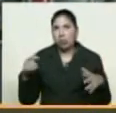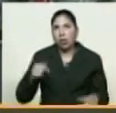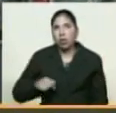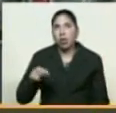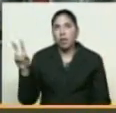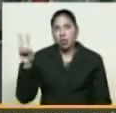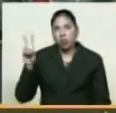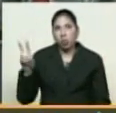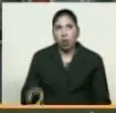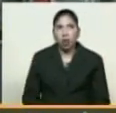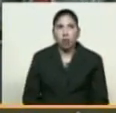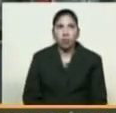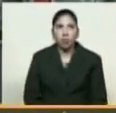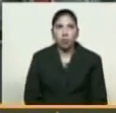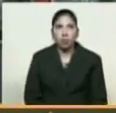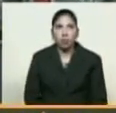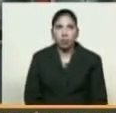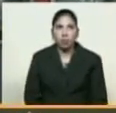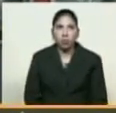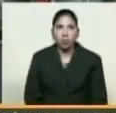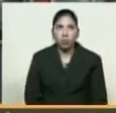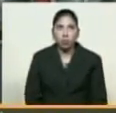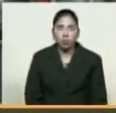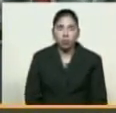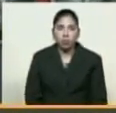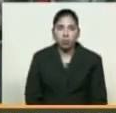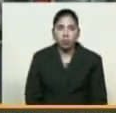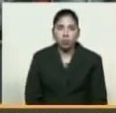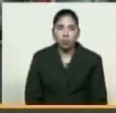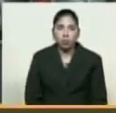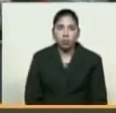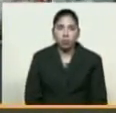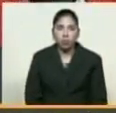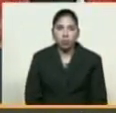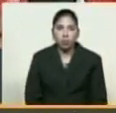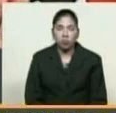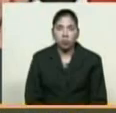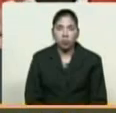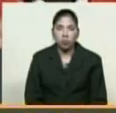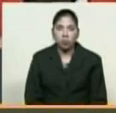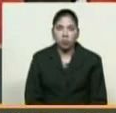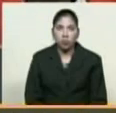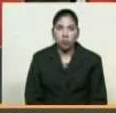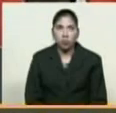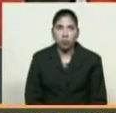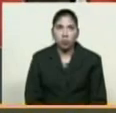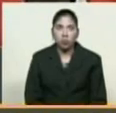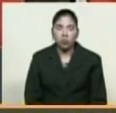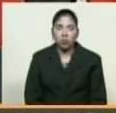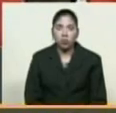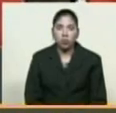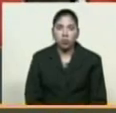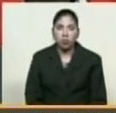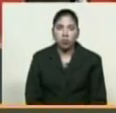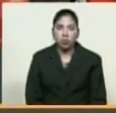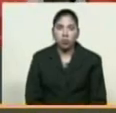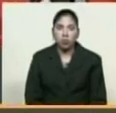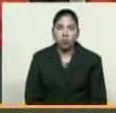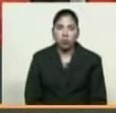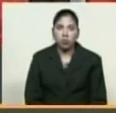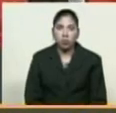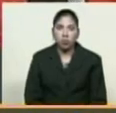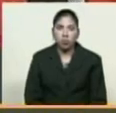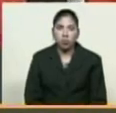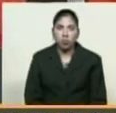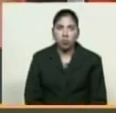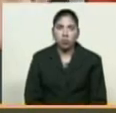a la fuerza política más grande de Venezuela. Y ha habido partidos que apoyan la revolución que no han podido recoger la